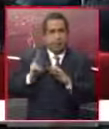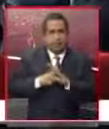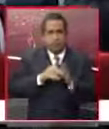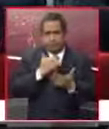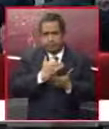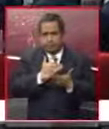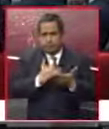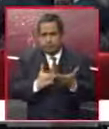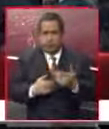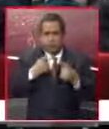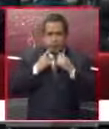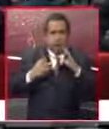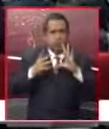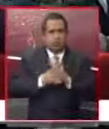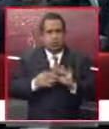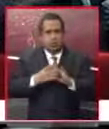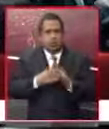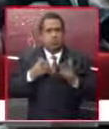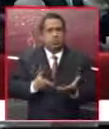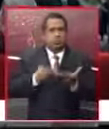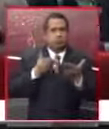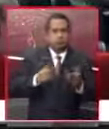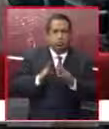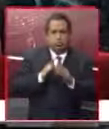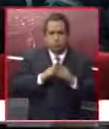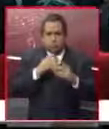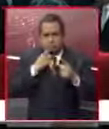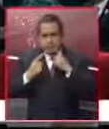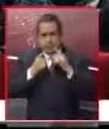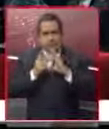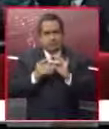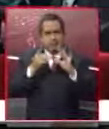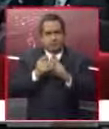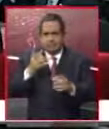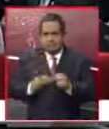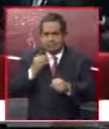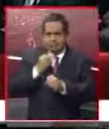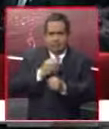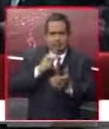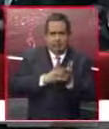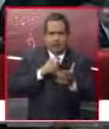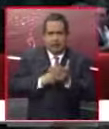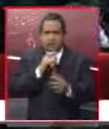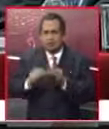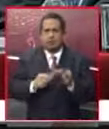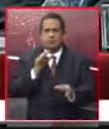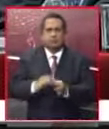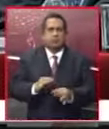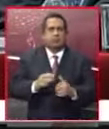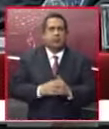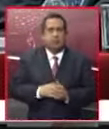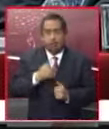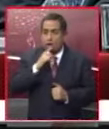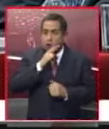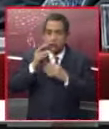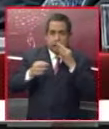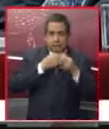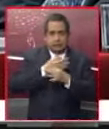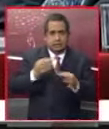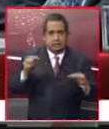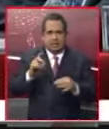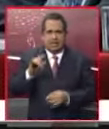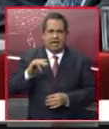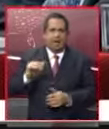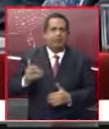como a las nuevas iniciativas que serán presentadas, discutidas, analizadas y en su caso aprobadas. Para Noticias del Congreso,